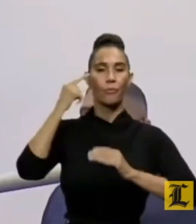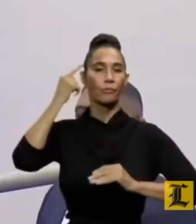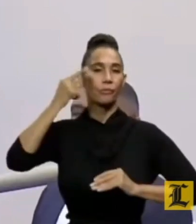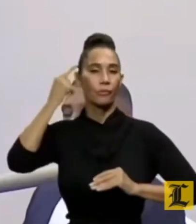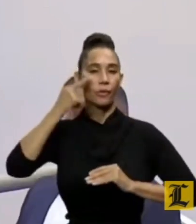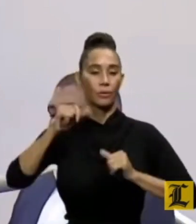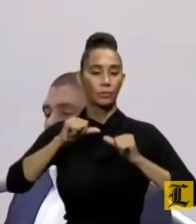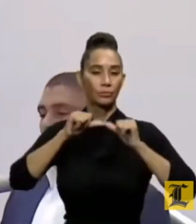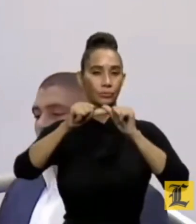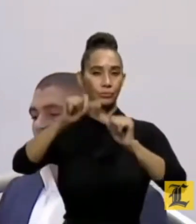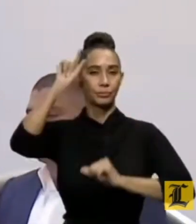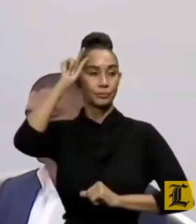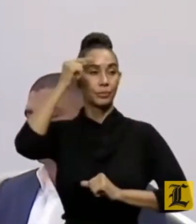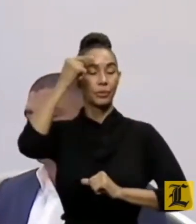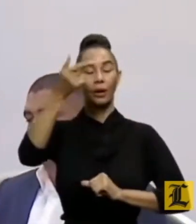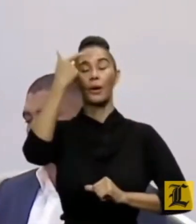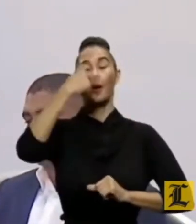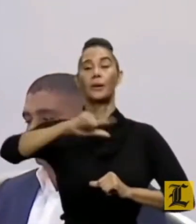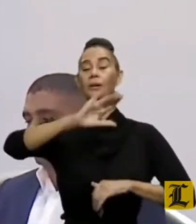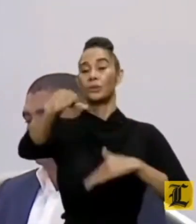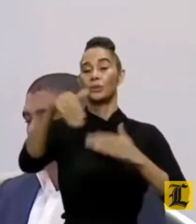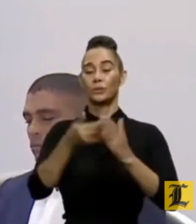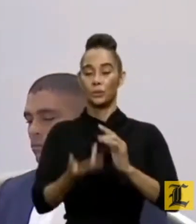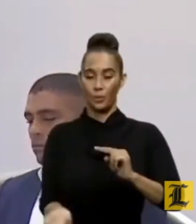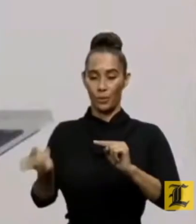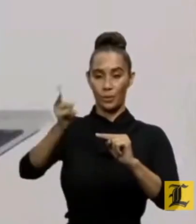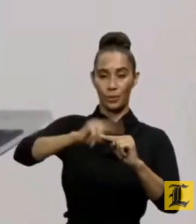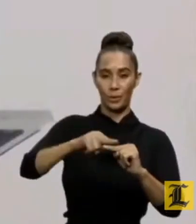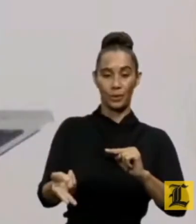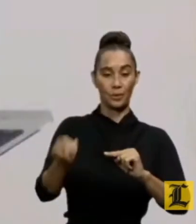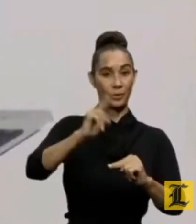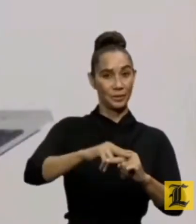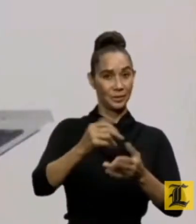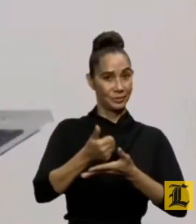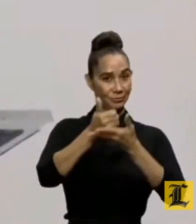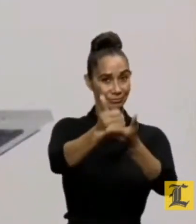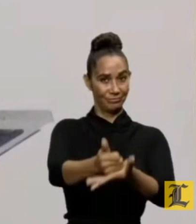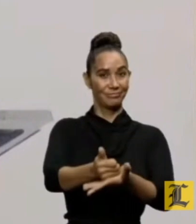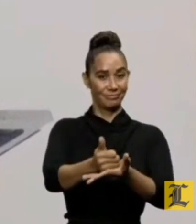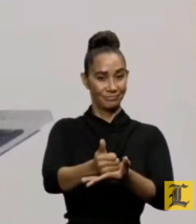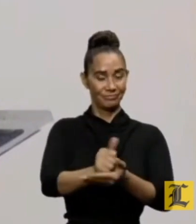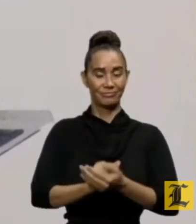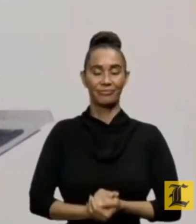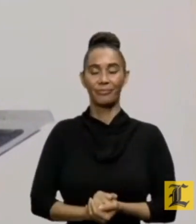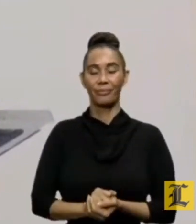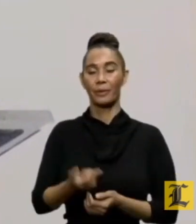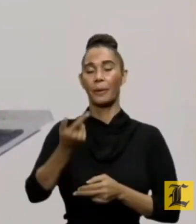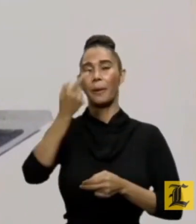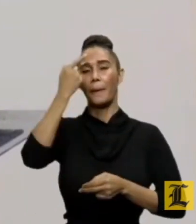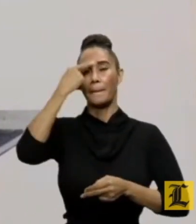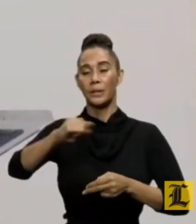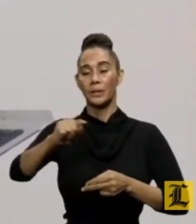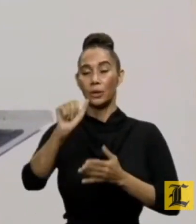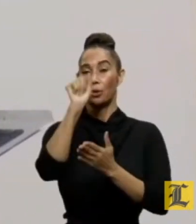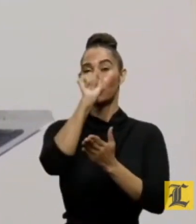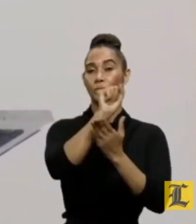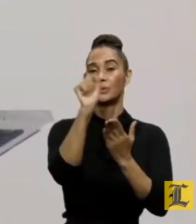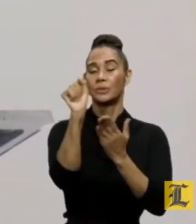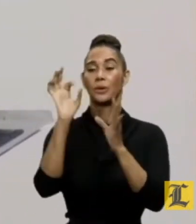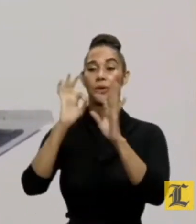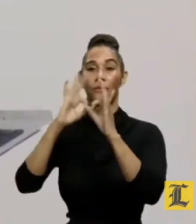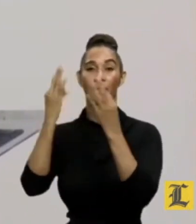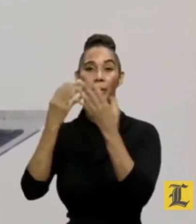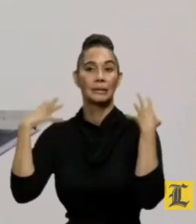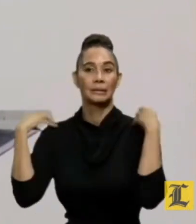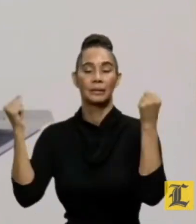mente gobernamos. Por eso hemos duplicado las ayudas sociales. Por eso hemos llevado un seguro familiar de